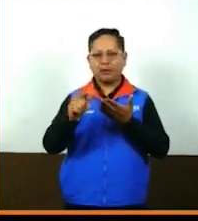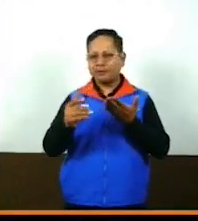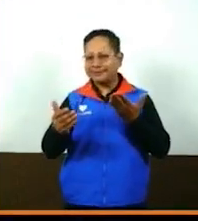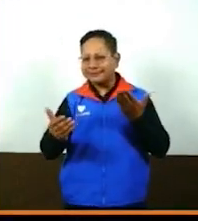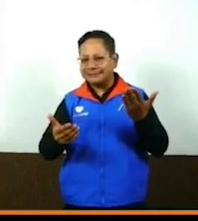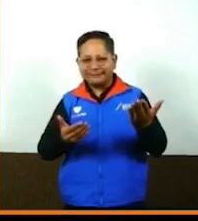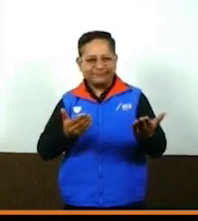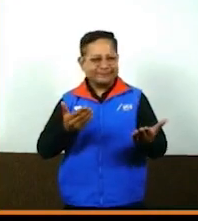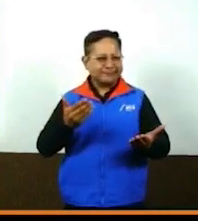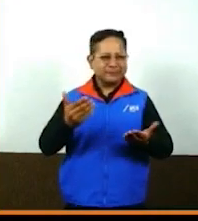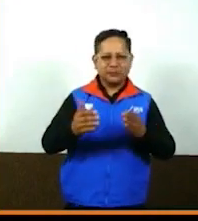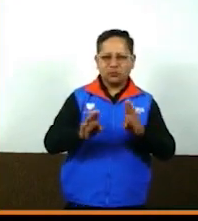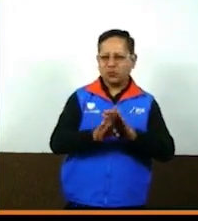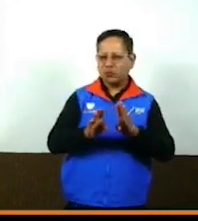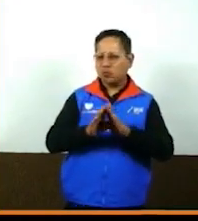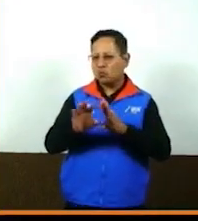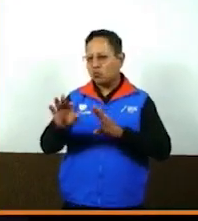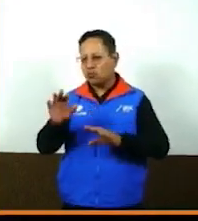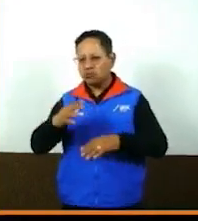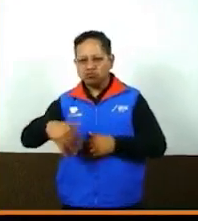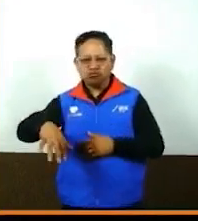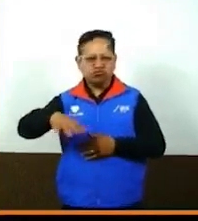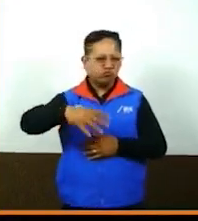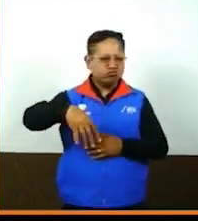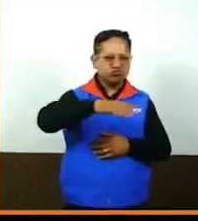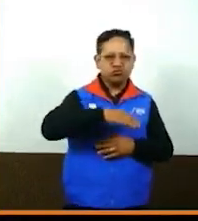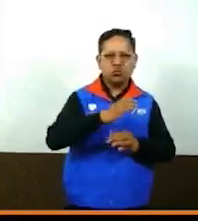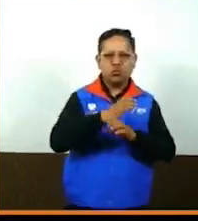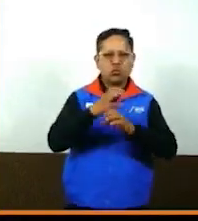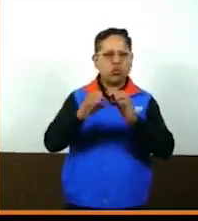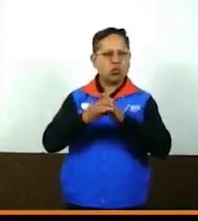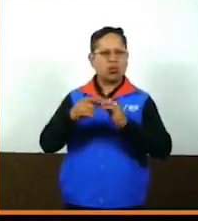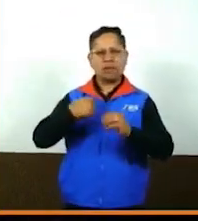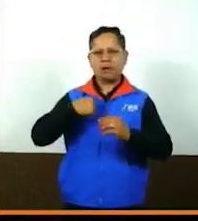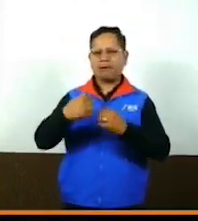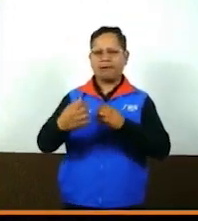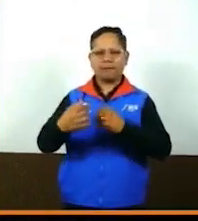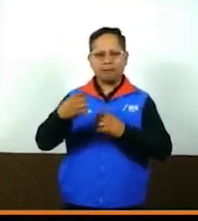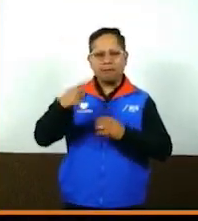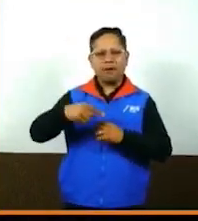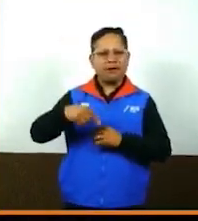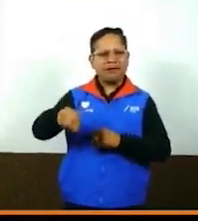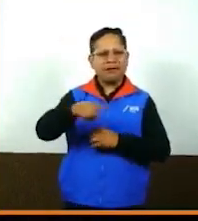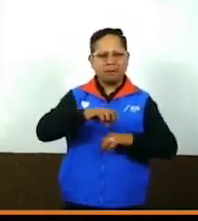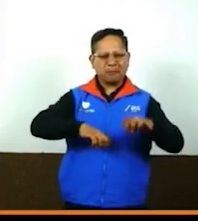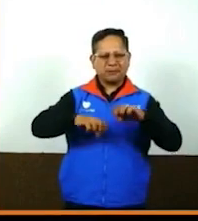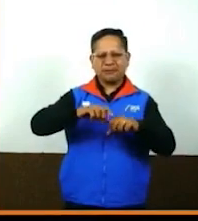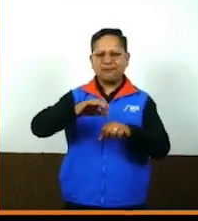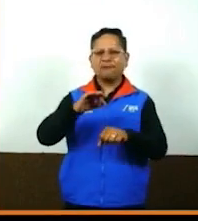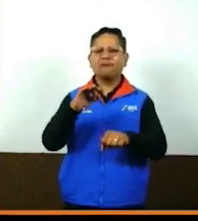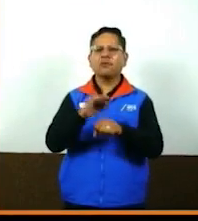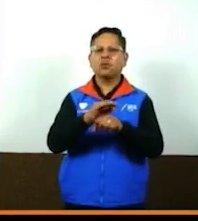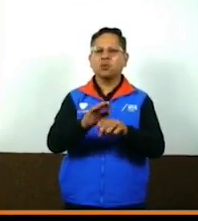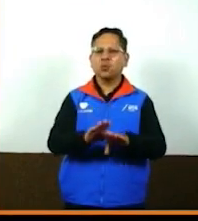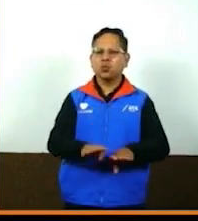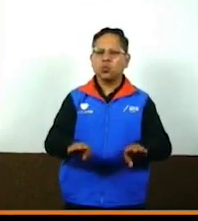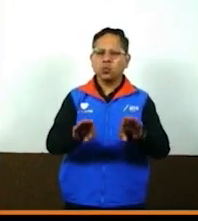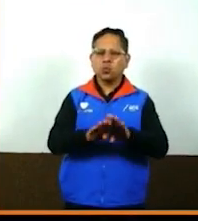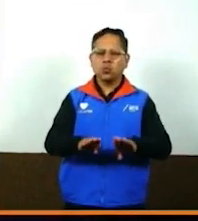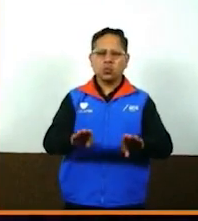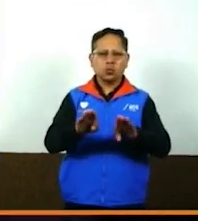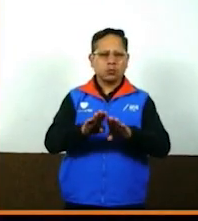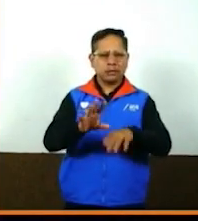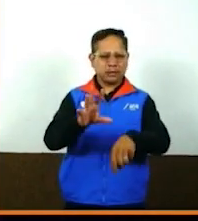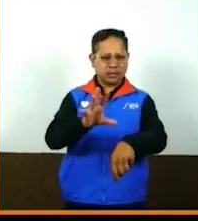alternativas sostenibles que nos permitan cerrar ese gap que nos hace falta. Ya hemos incursionado en la